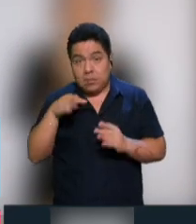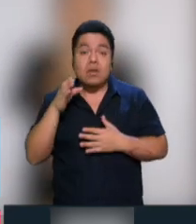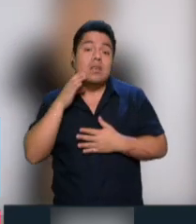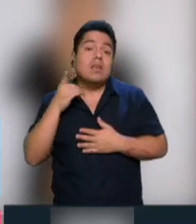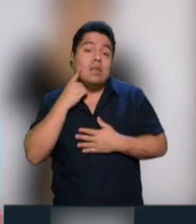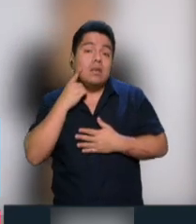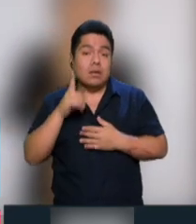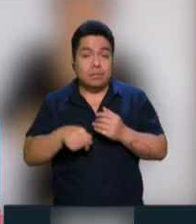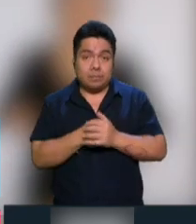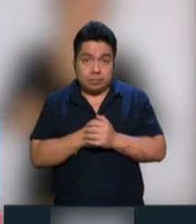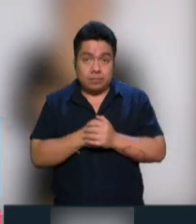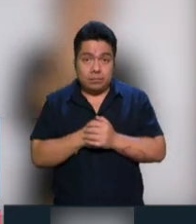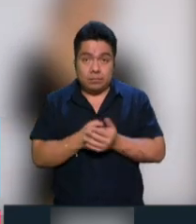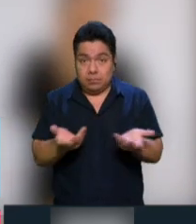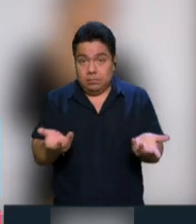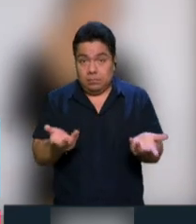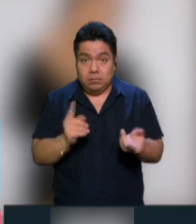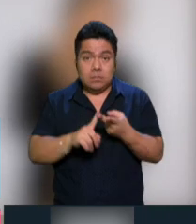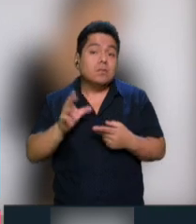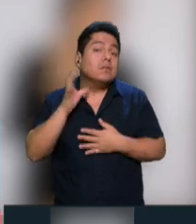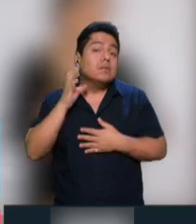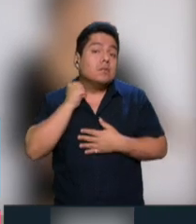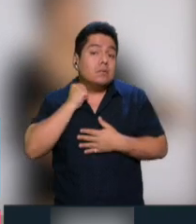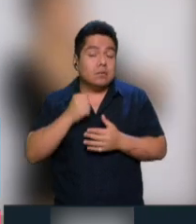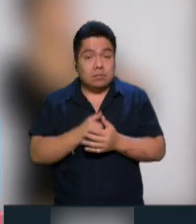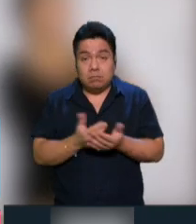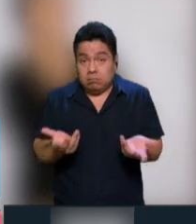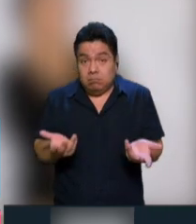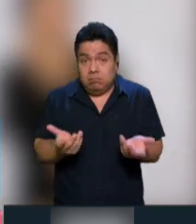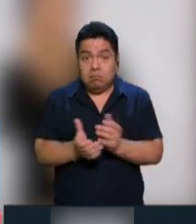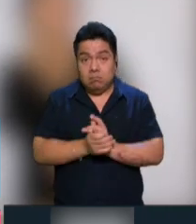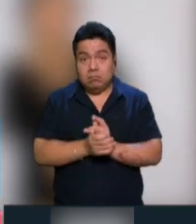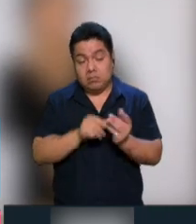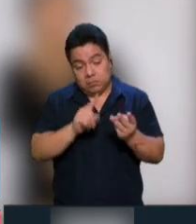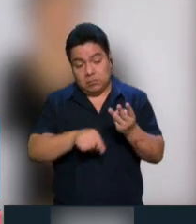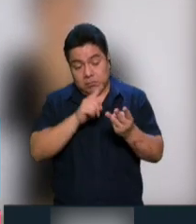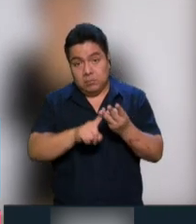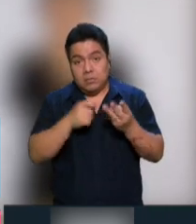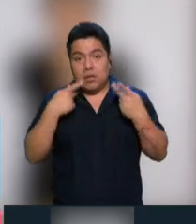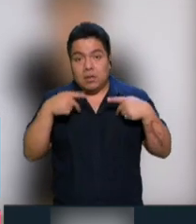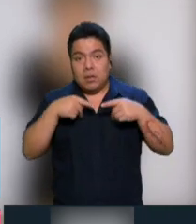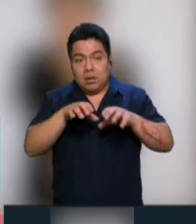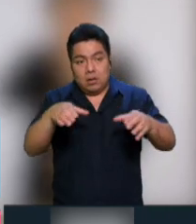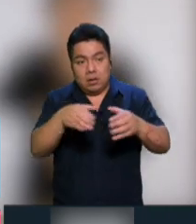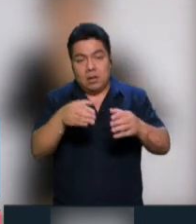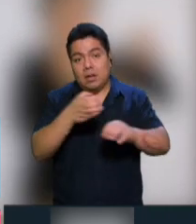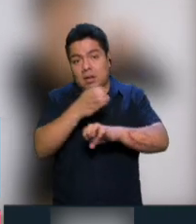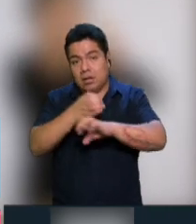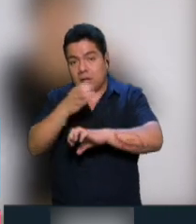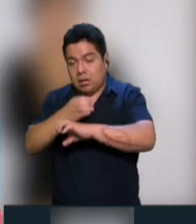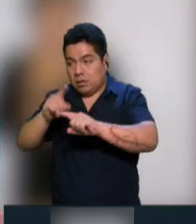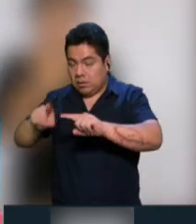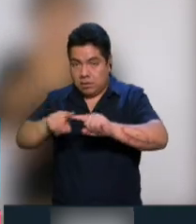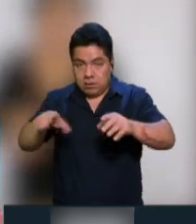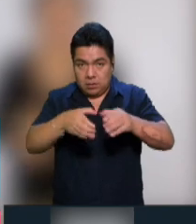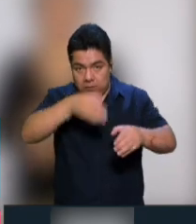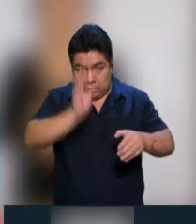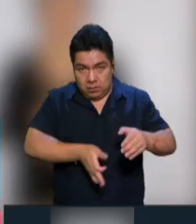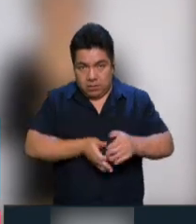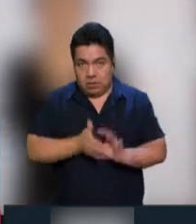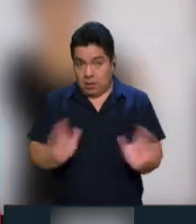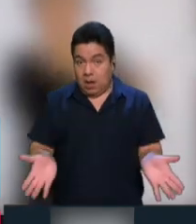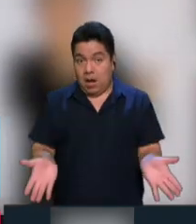Cámara de Diputados, de la Cámara de Senadores y de la mayoría de los congresos de los estados. Eso